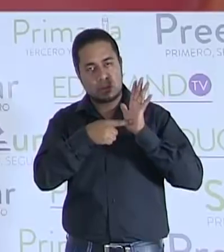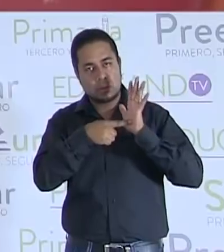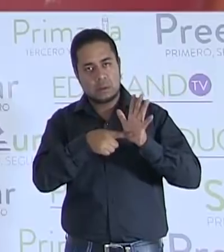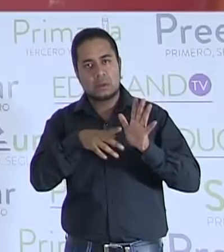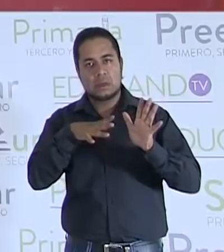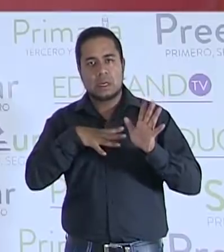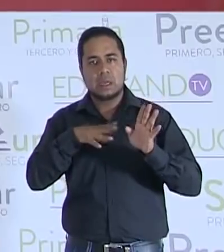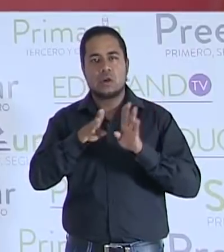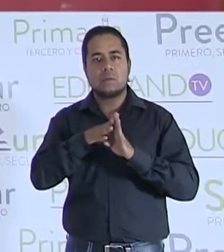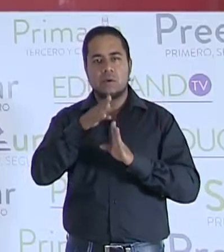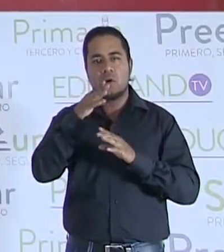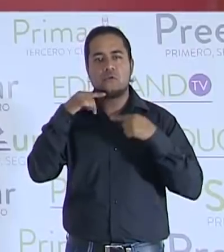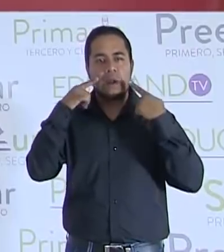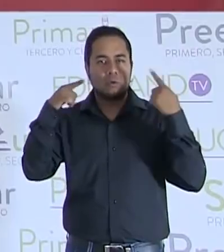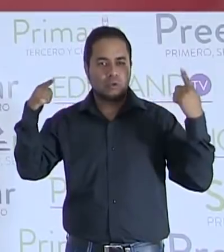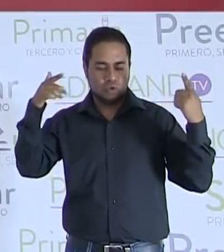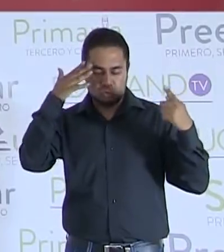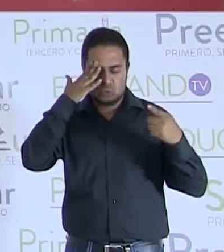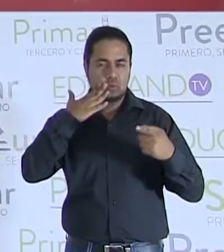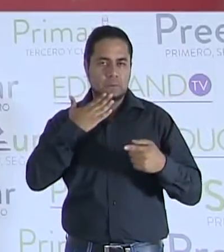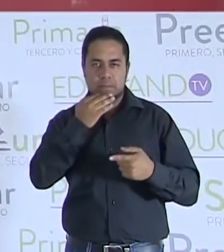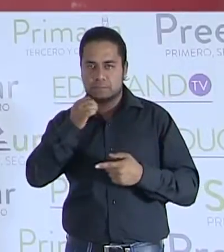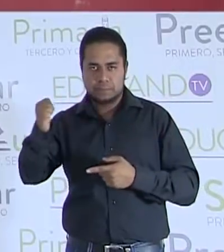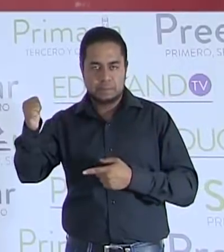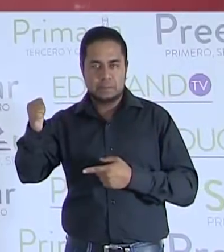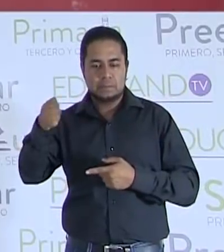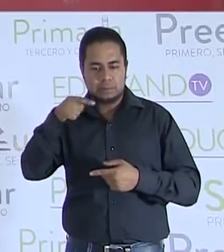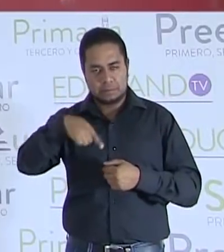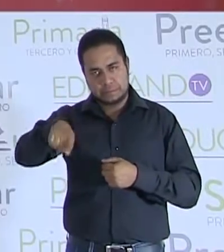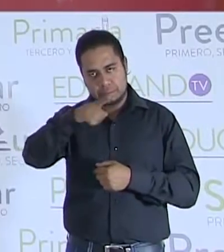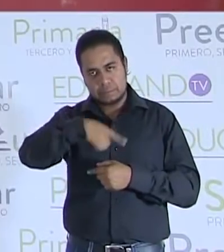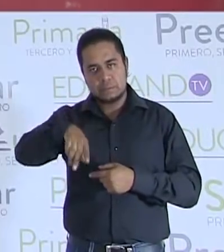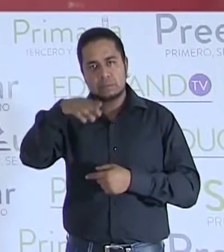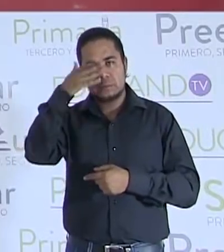más conocidos entre nosotros.